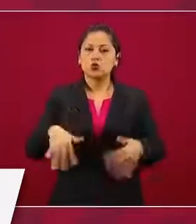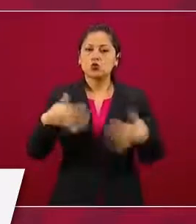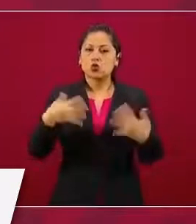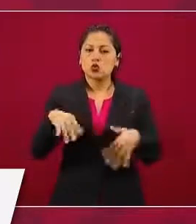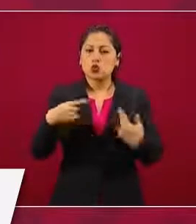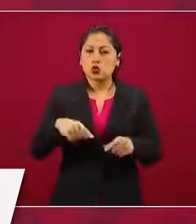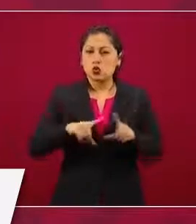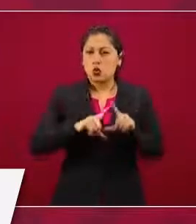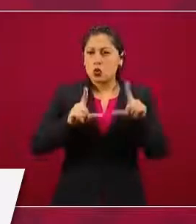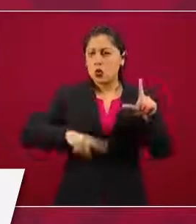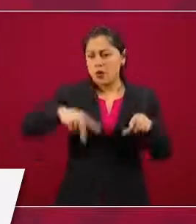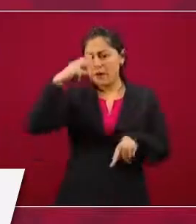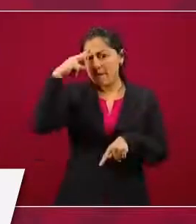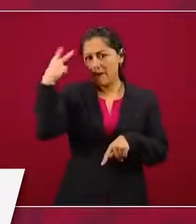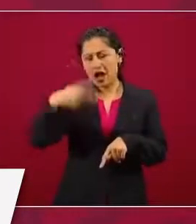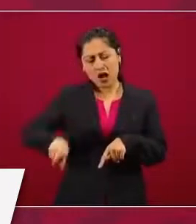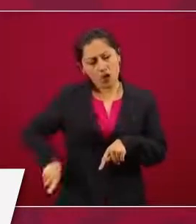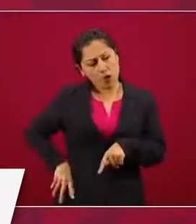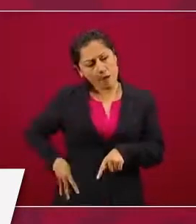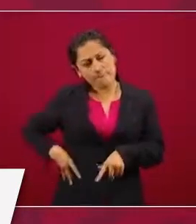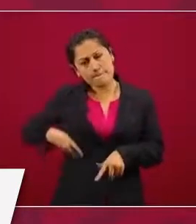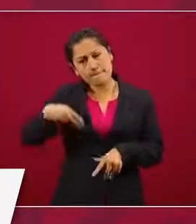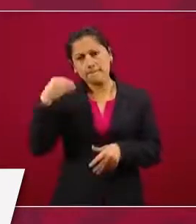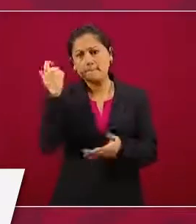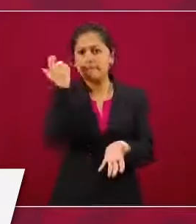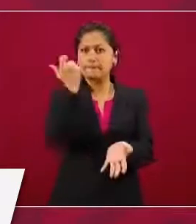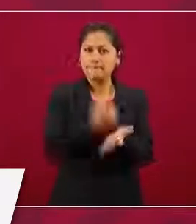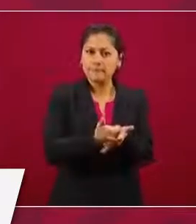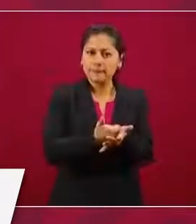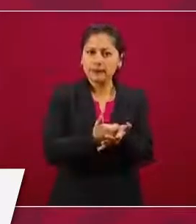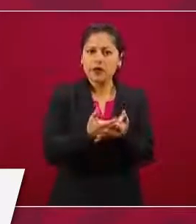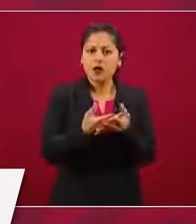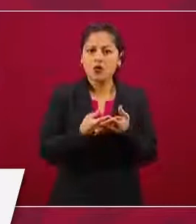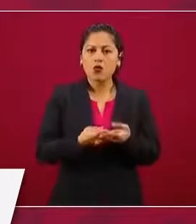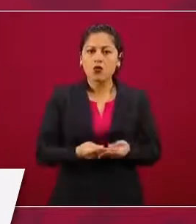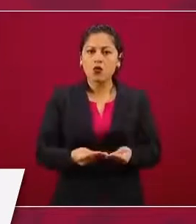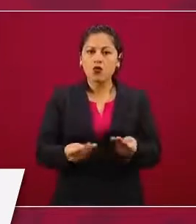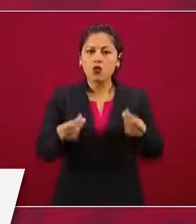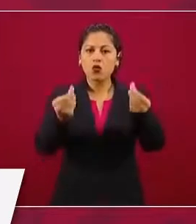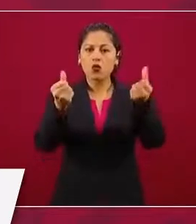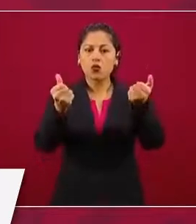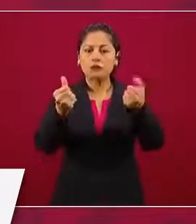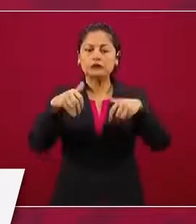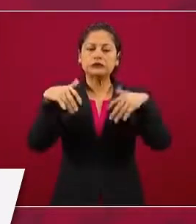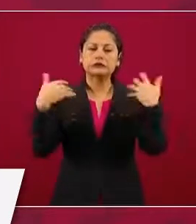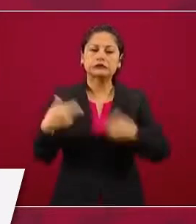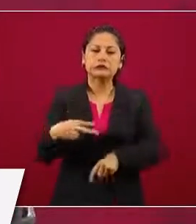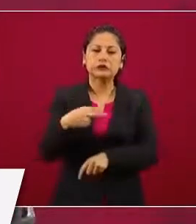para el país. Todo esto es importante que se sepa